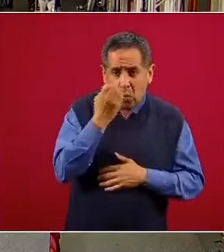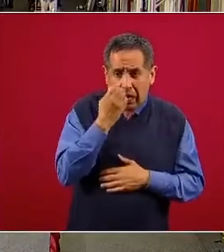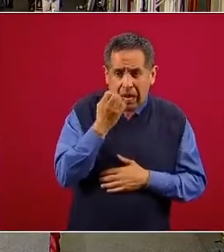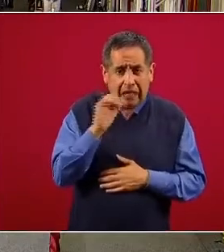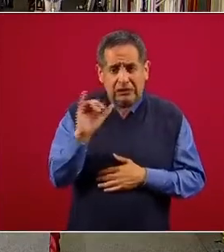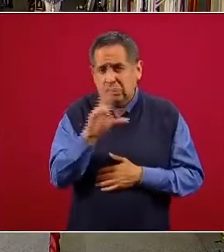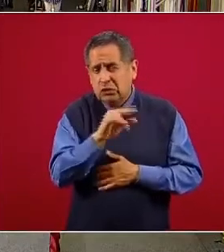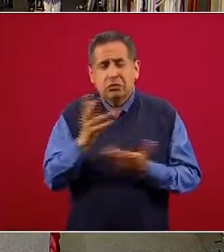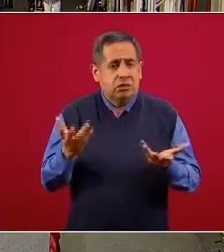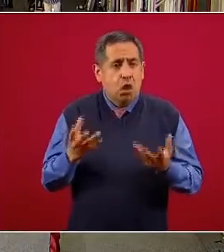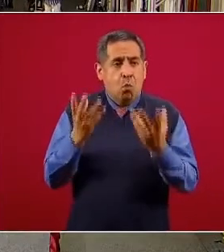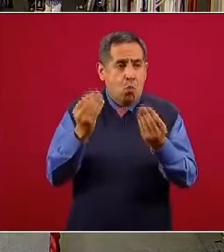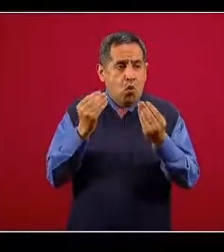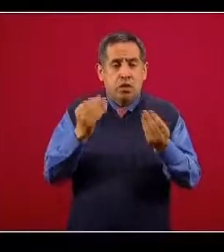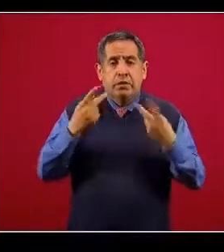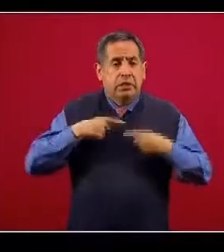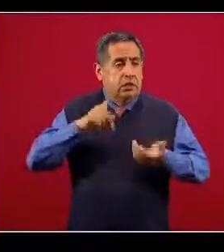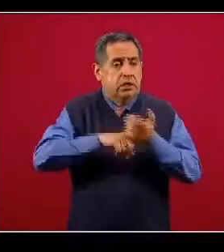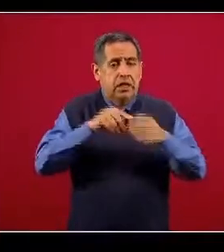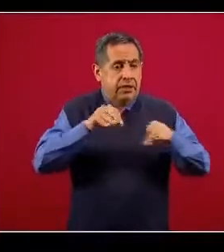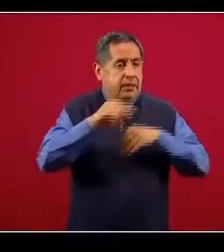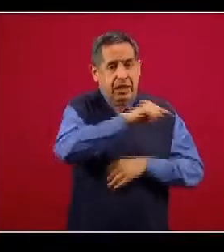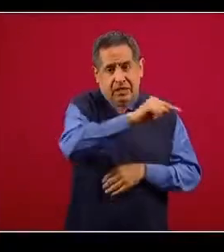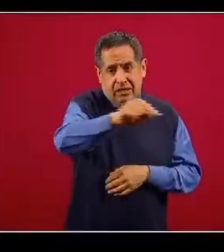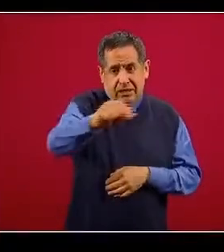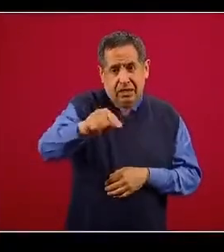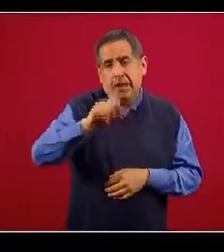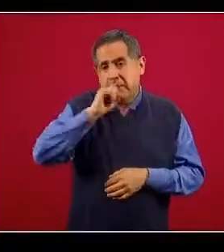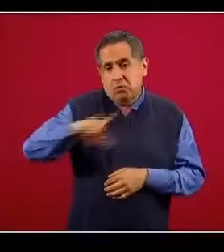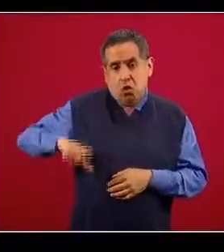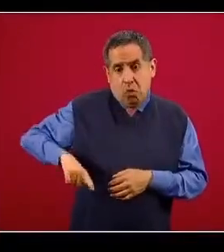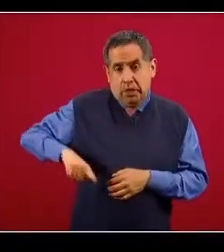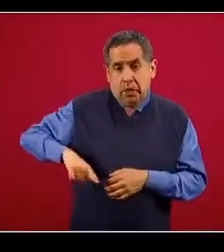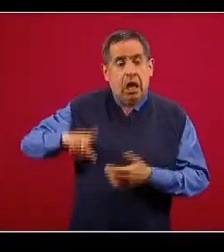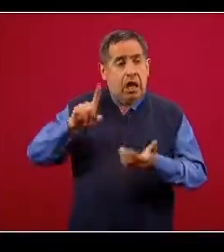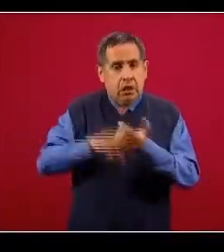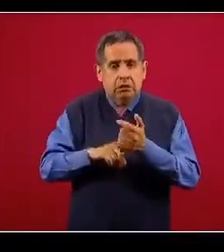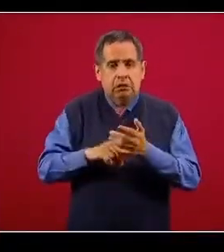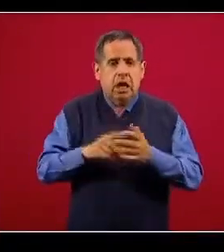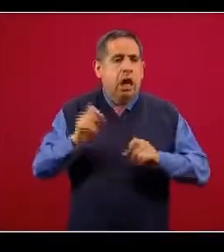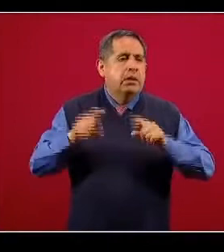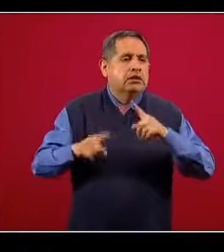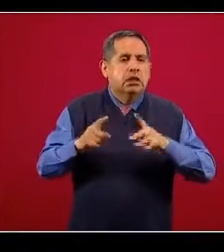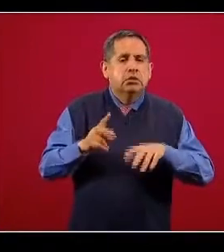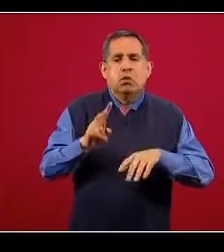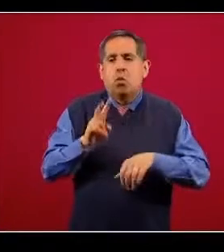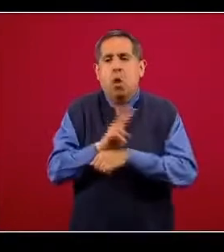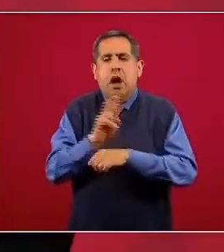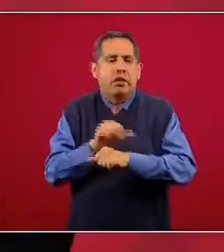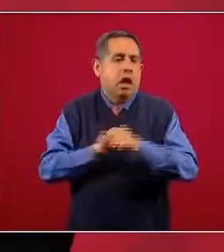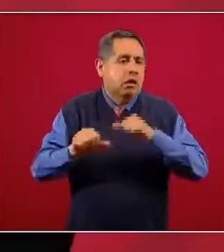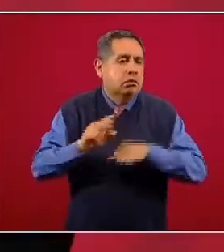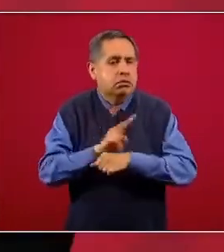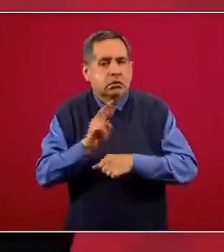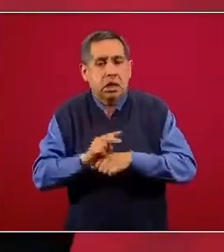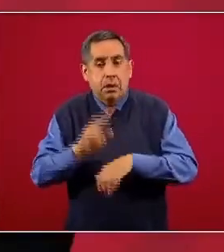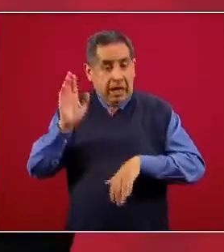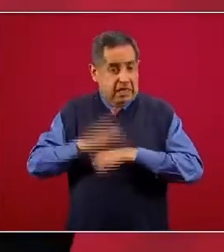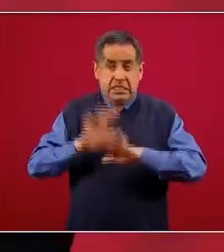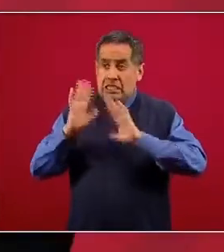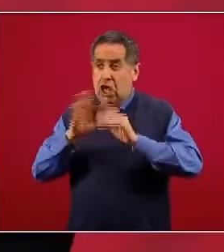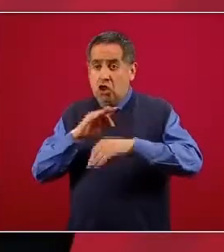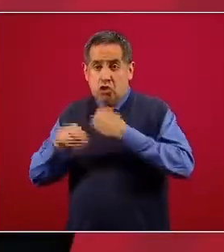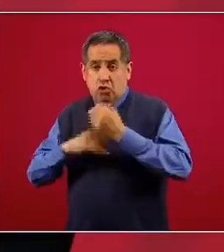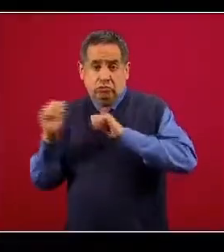que hay todavía muchos trabajadores, en el caso también de gobierno, muchos que están haciendo solo guardias. Para un regreso masivo de ya todos